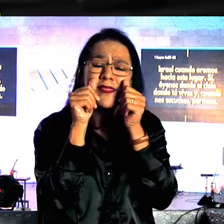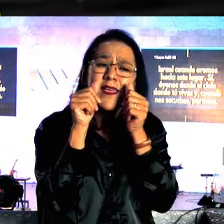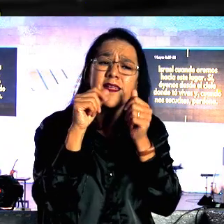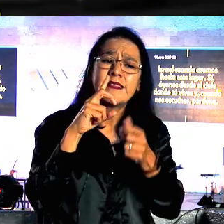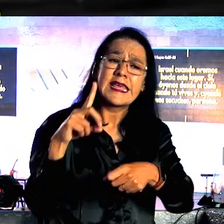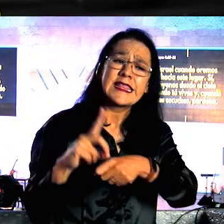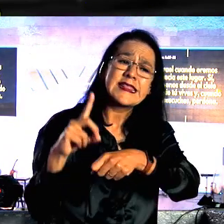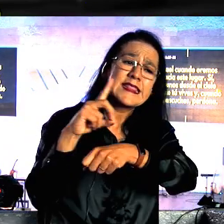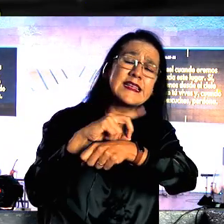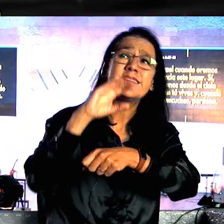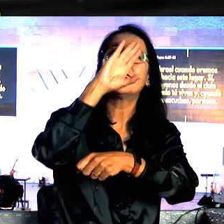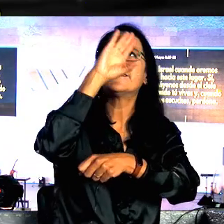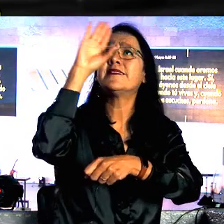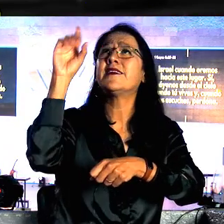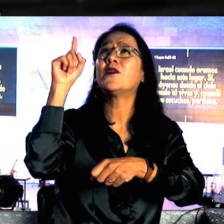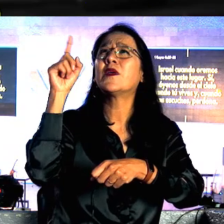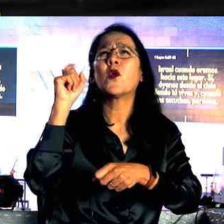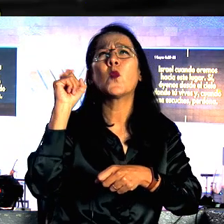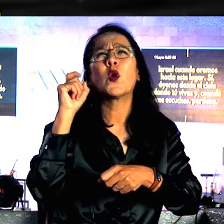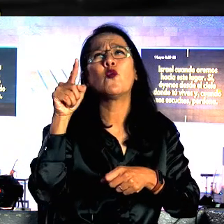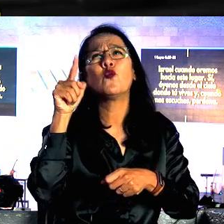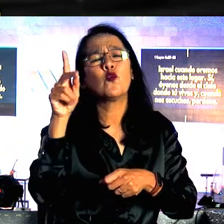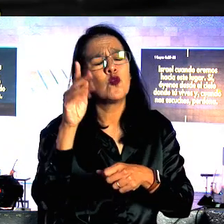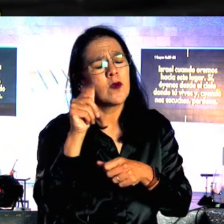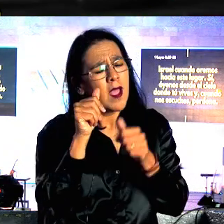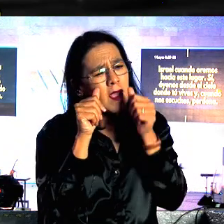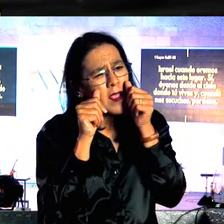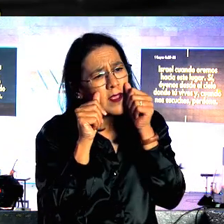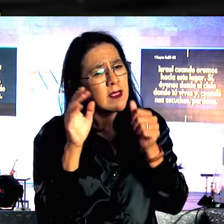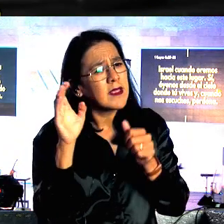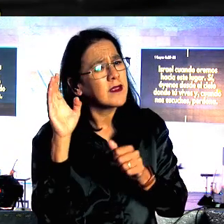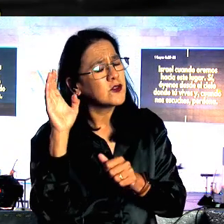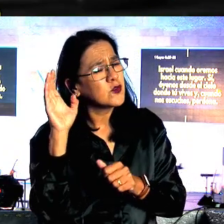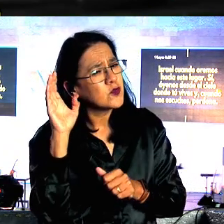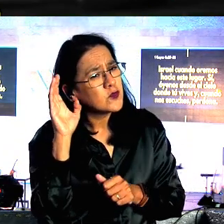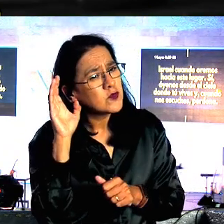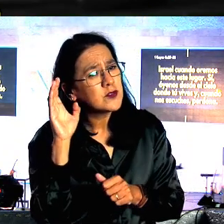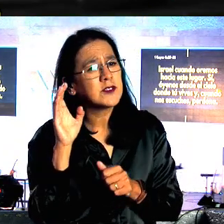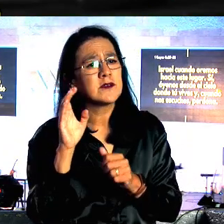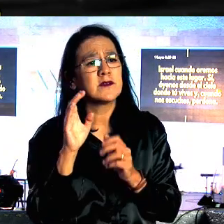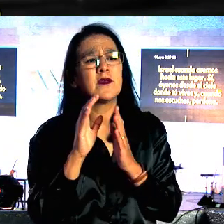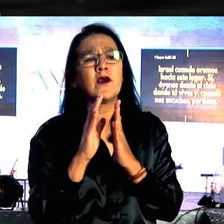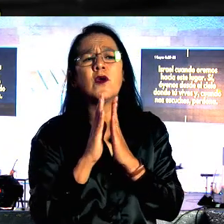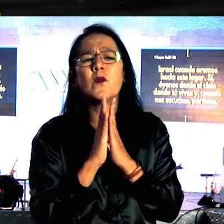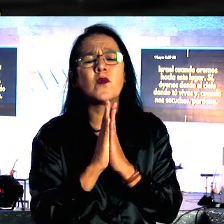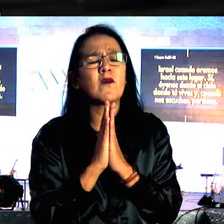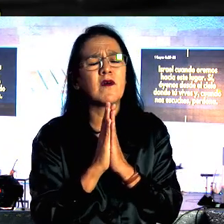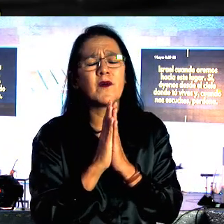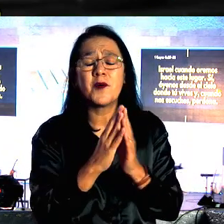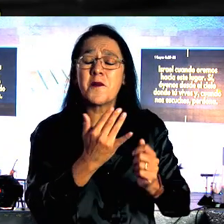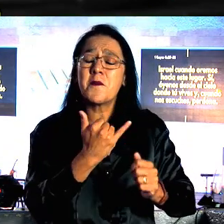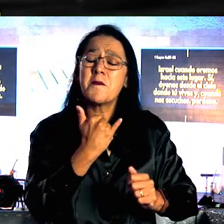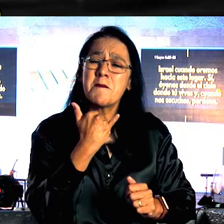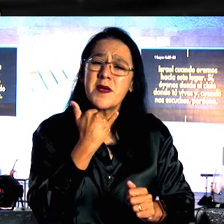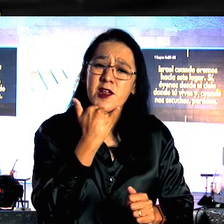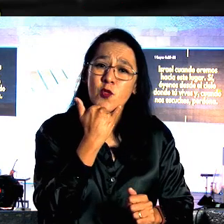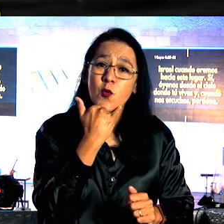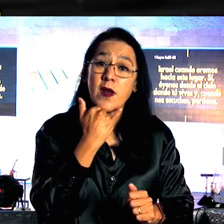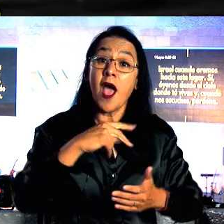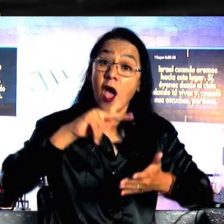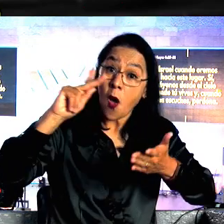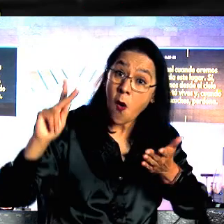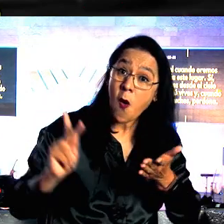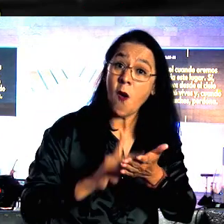vives y cuando nos escuches, cuando nos escuches, ¿qué? Perdonen. Otra vez